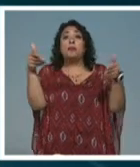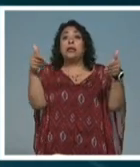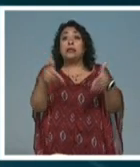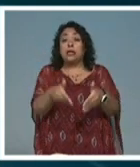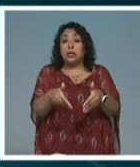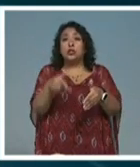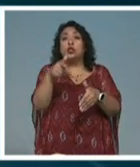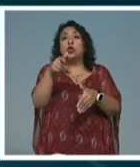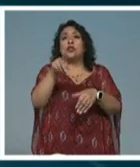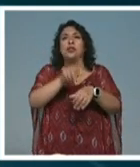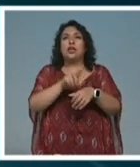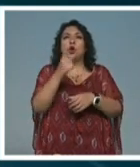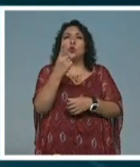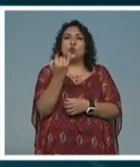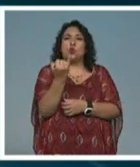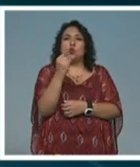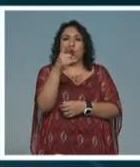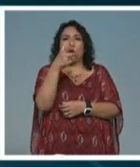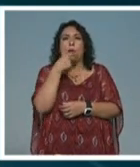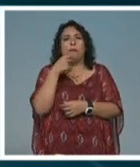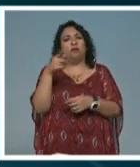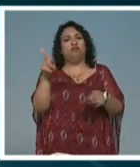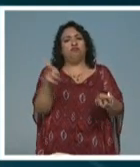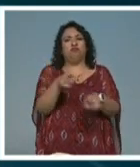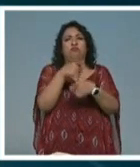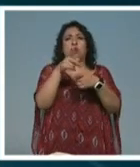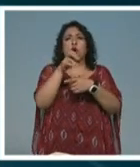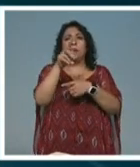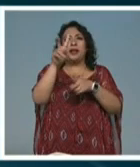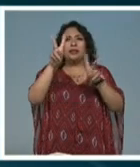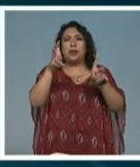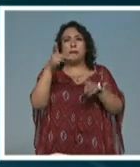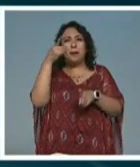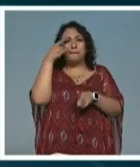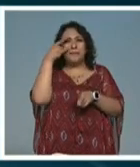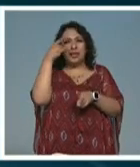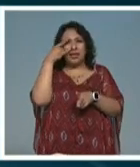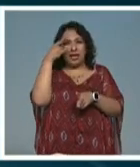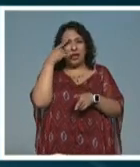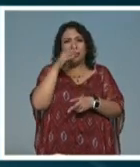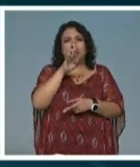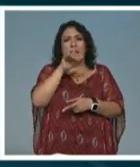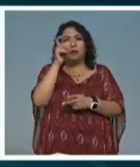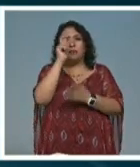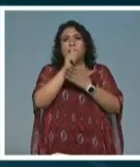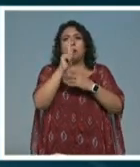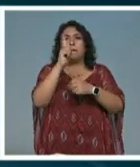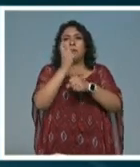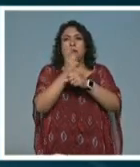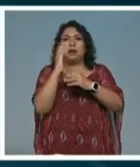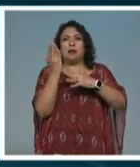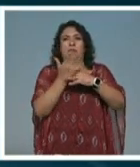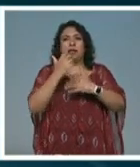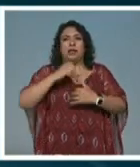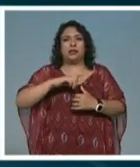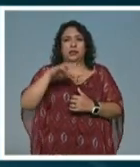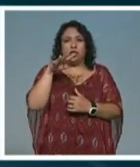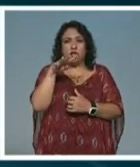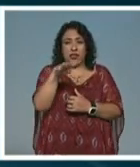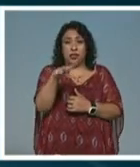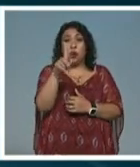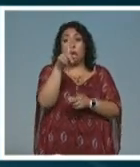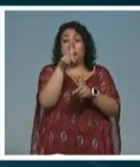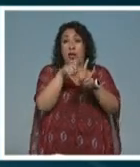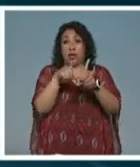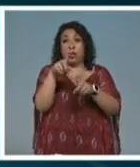presentación realizada el 1 de junio, el mexicano dirigió la ópera El Pirata de Vincenzo Bellini, escrita en la primera mitad del siglo XIX. La